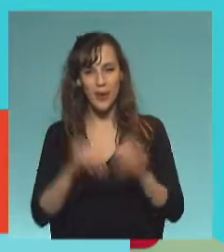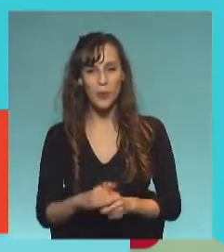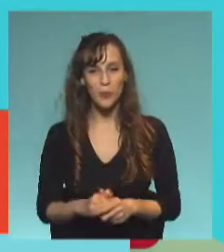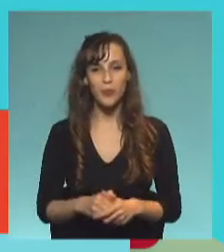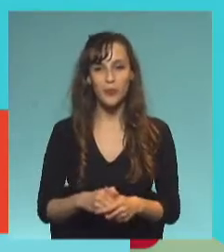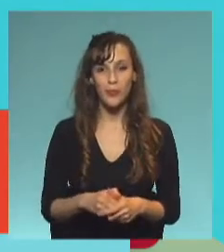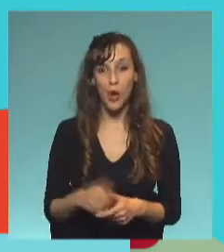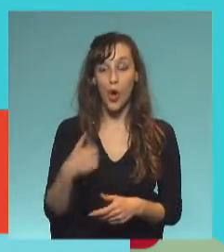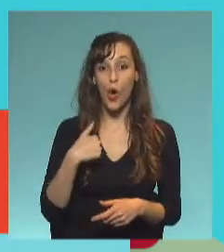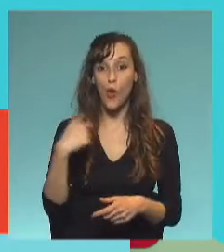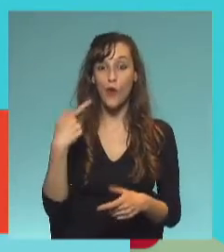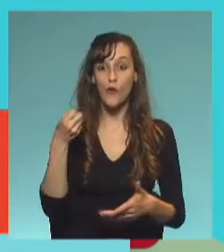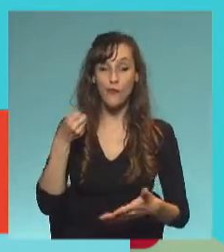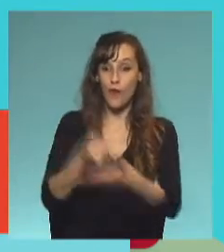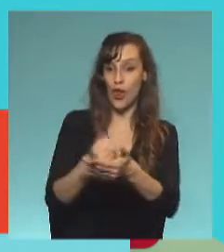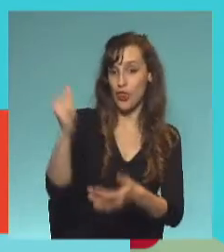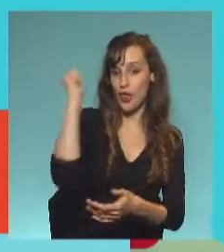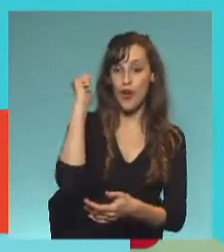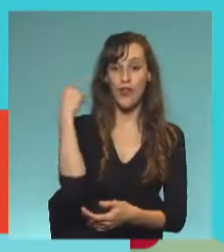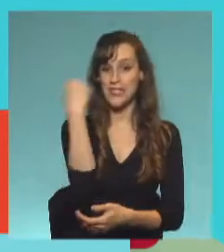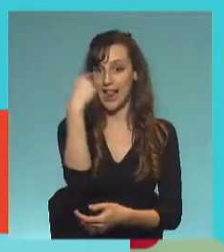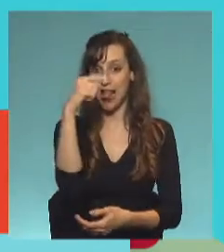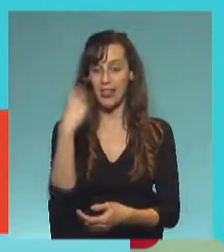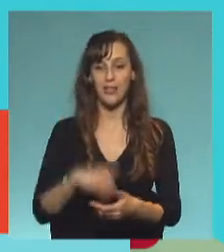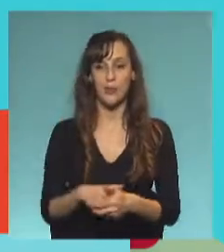con el mar celeste atrás cuando me ponen las imágenes. Muy bien.